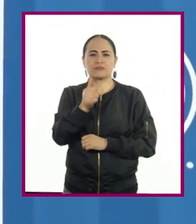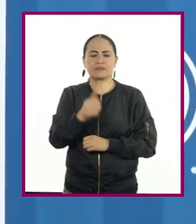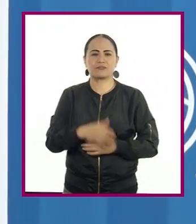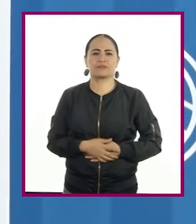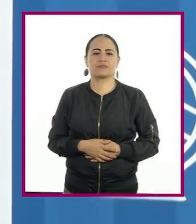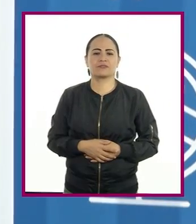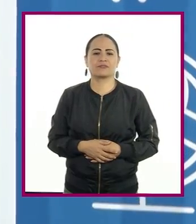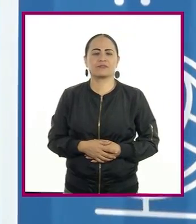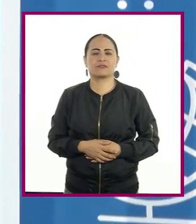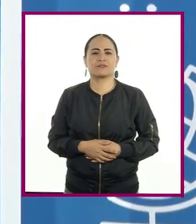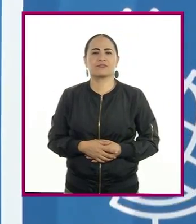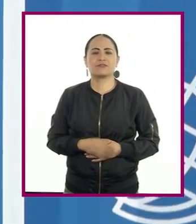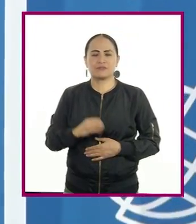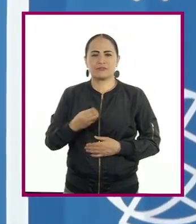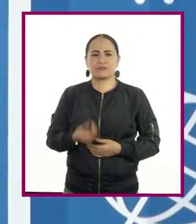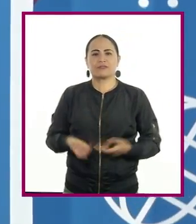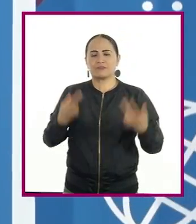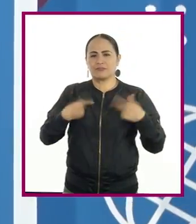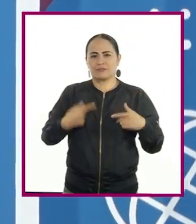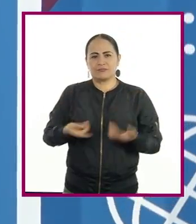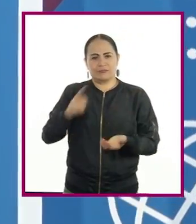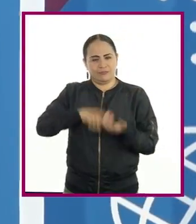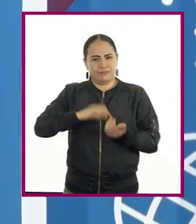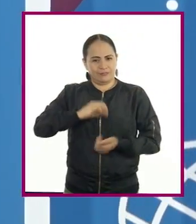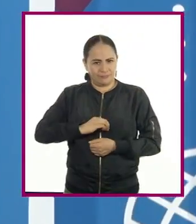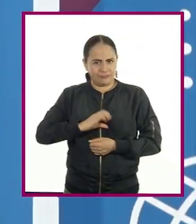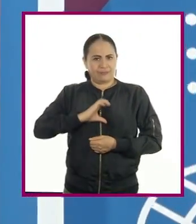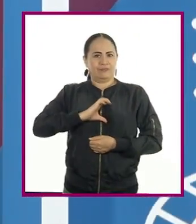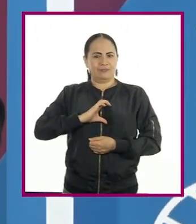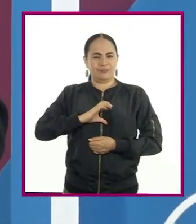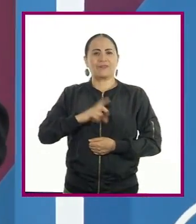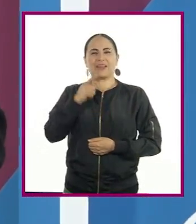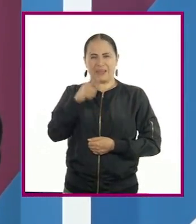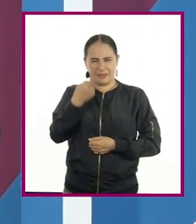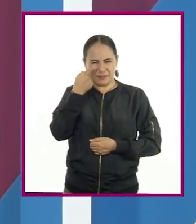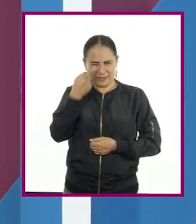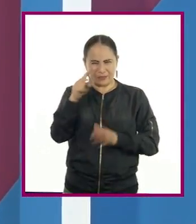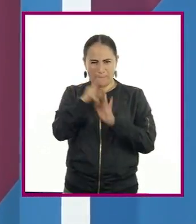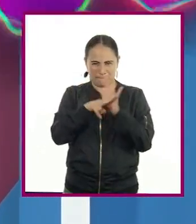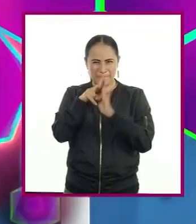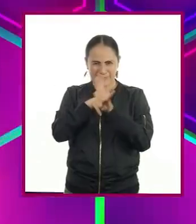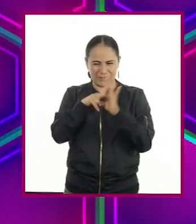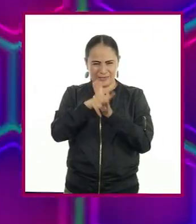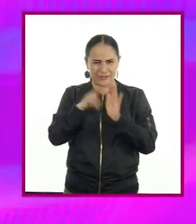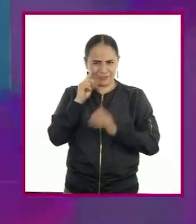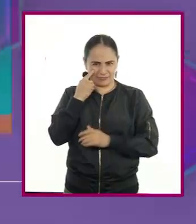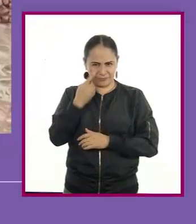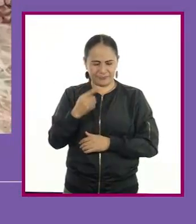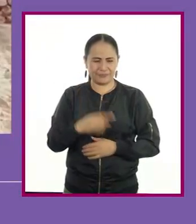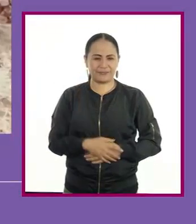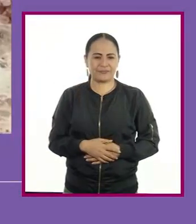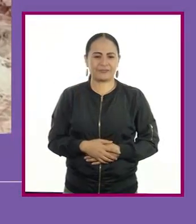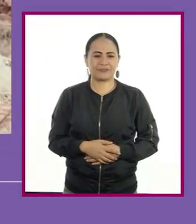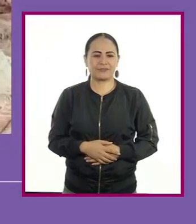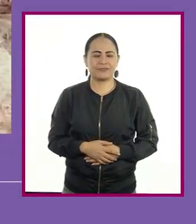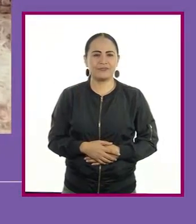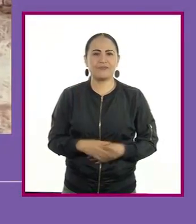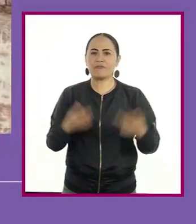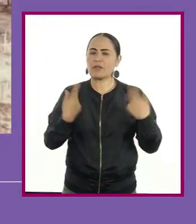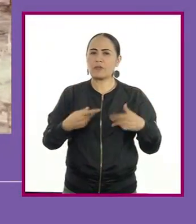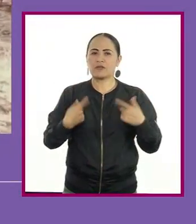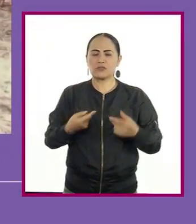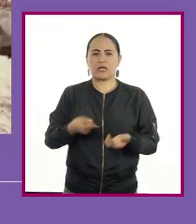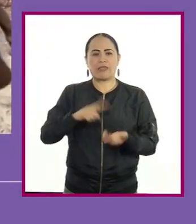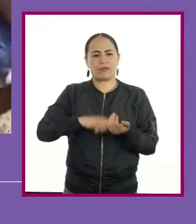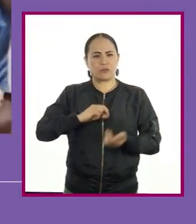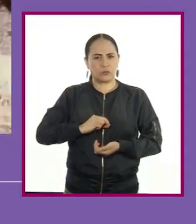más sobre la dignidad humana, acompáñenos a ver y escuchar el siguiente video. La dignidad humana es